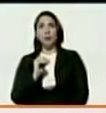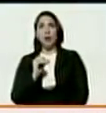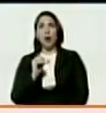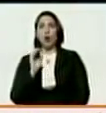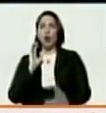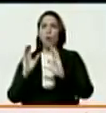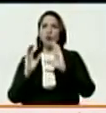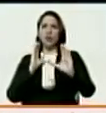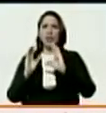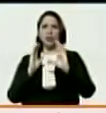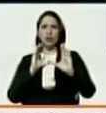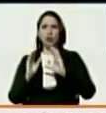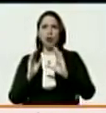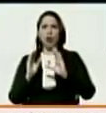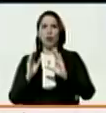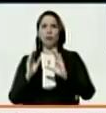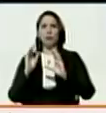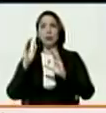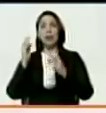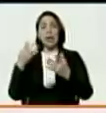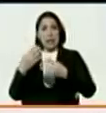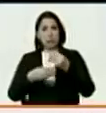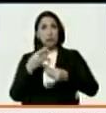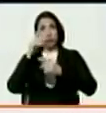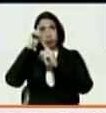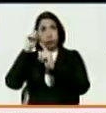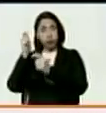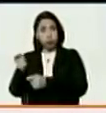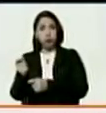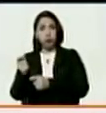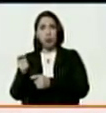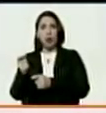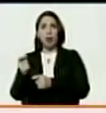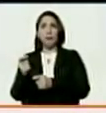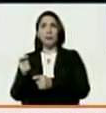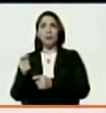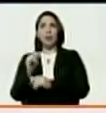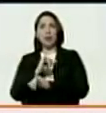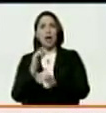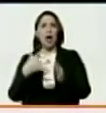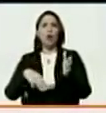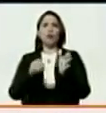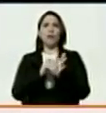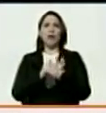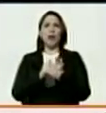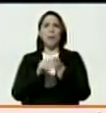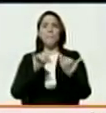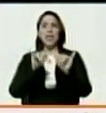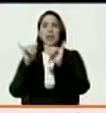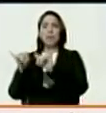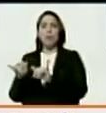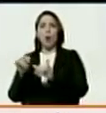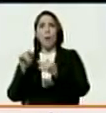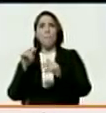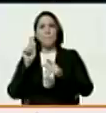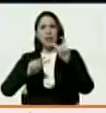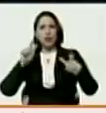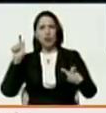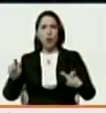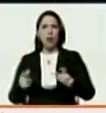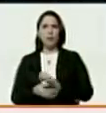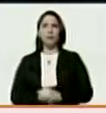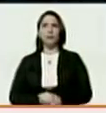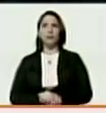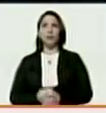comunicación reconocidamente afectos a Juan Guaidó o a través de los propios integrantes de